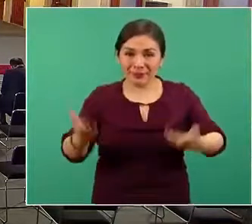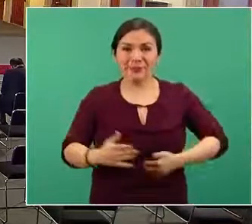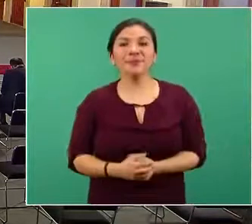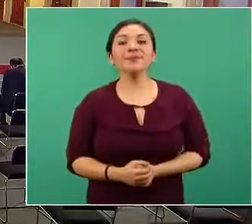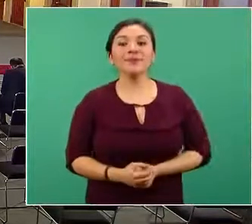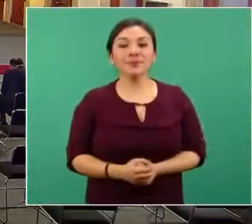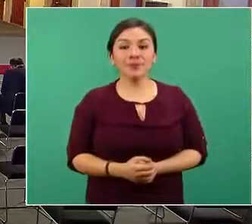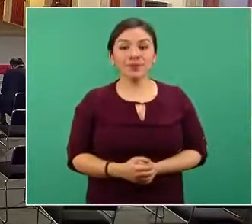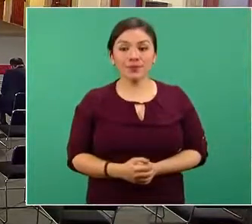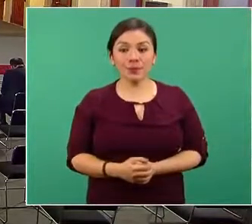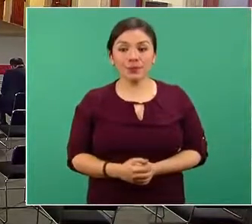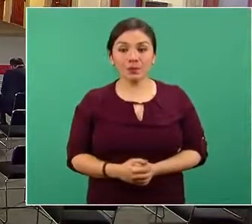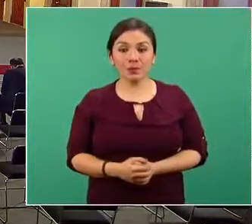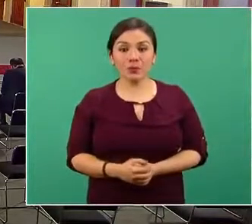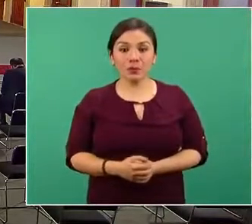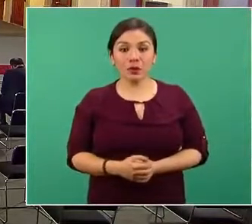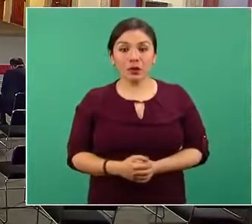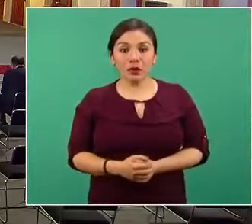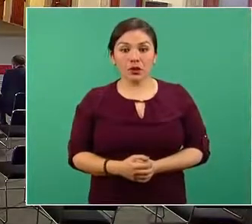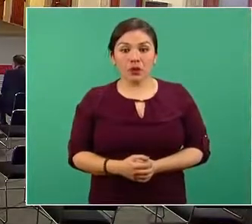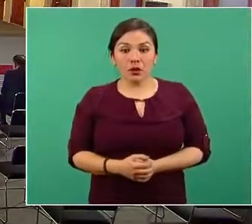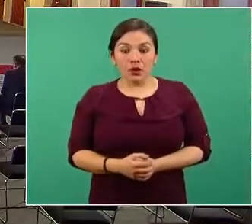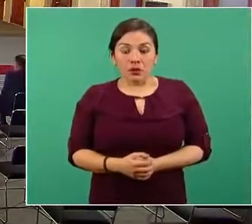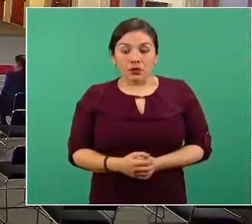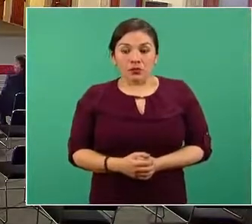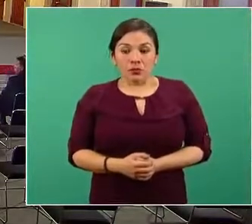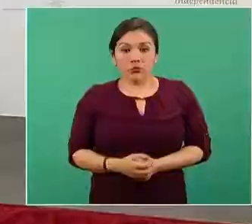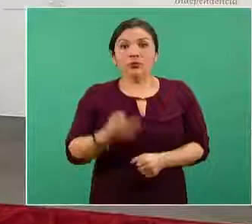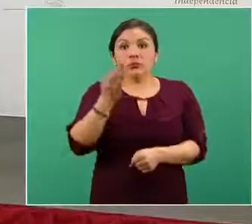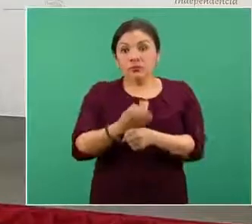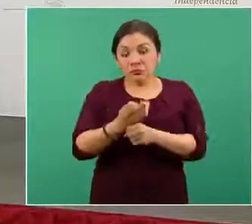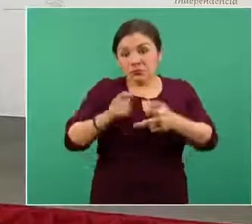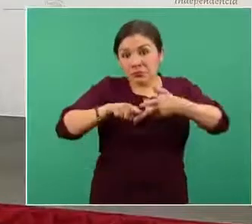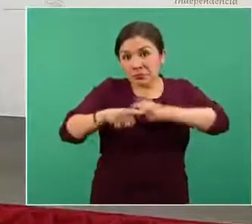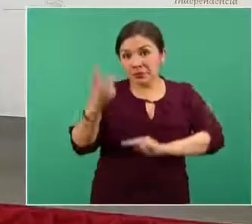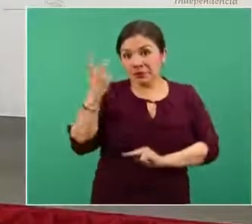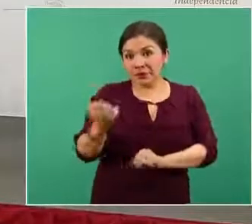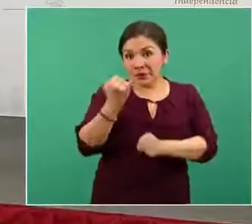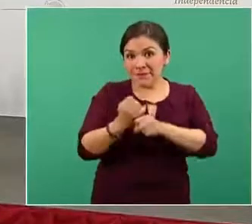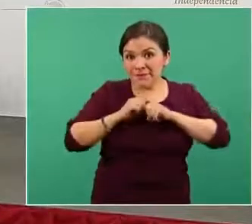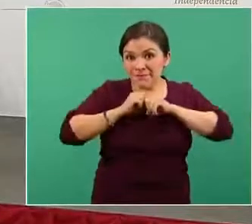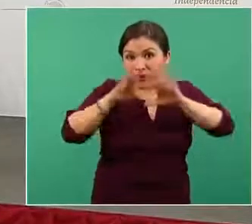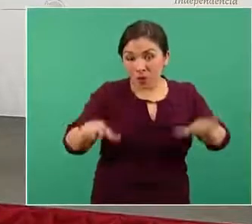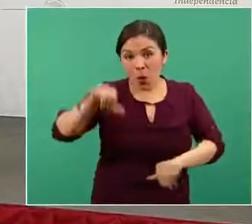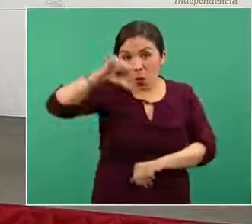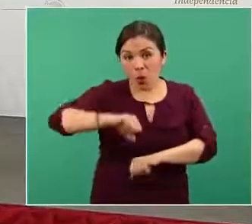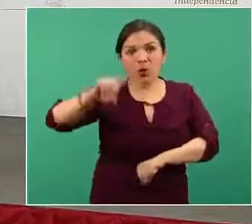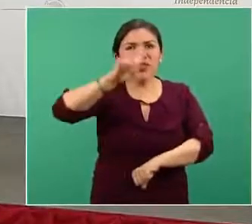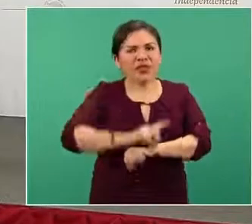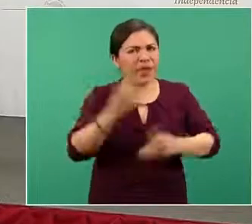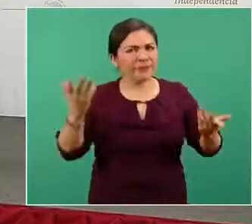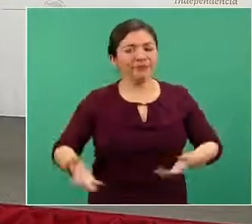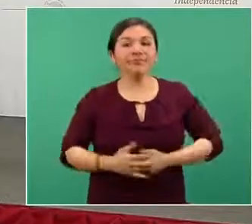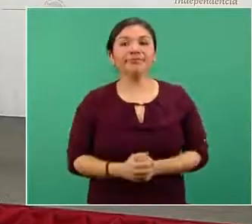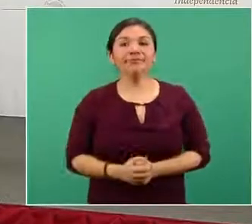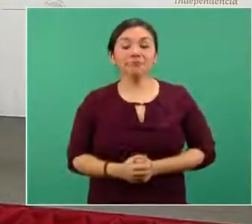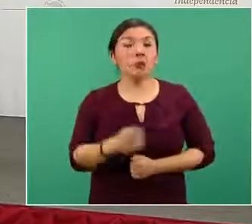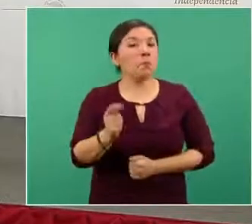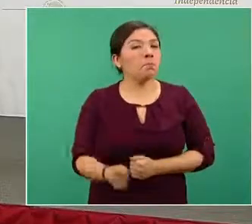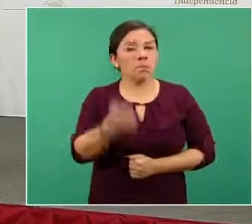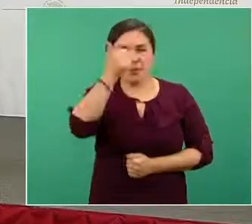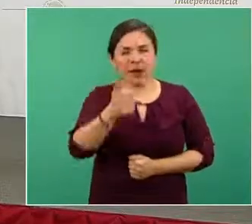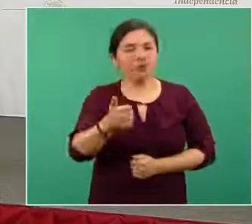entonces vamos a iniciar con la información Para el día de hoy empezamos